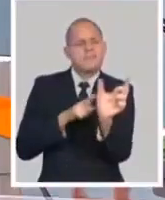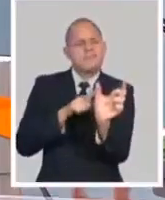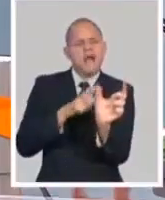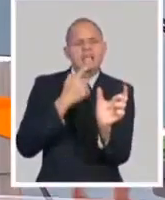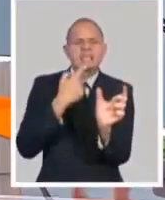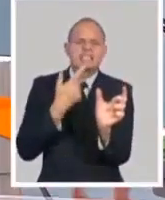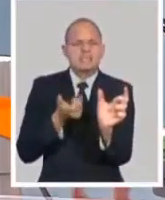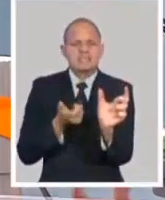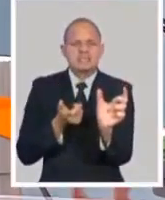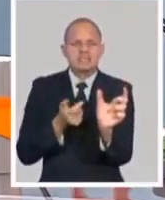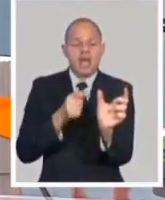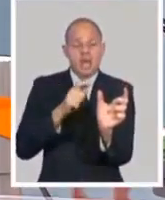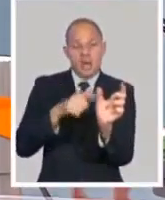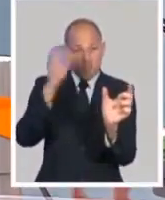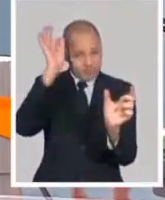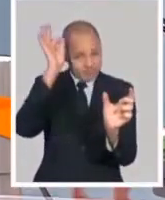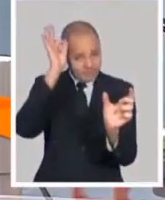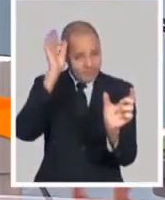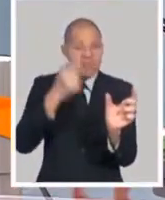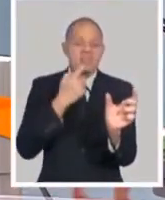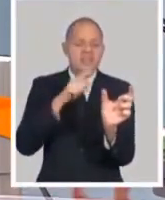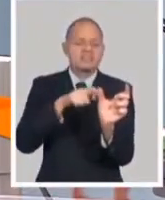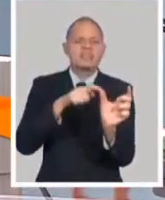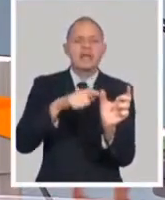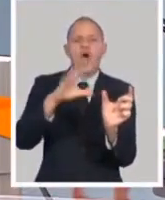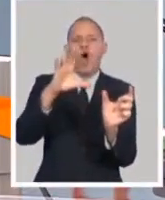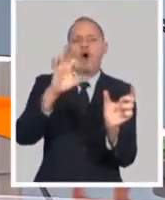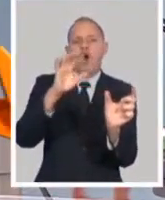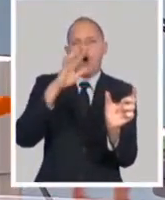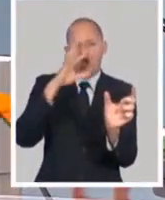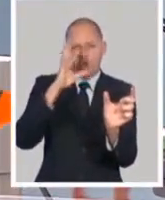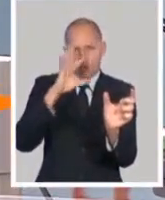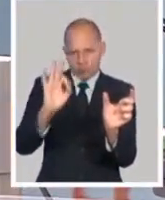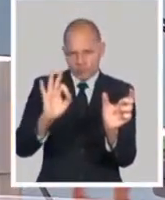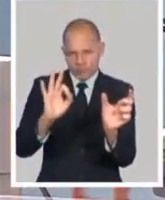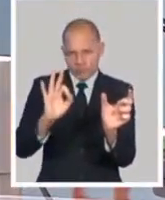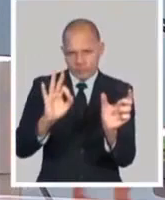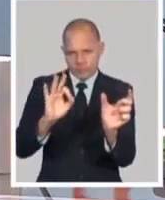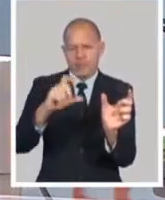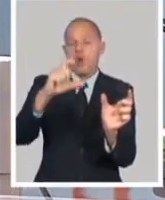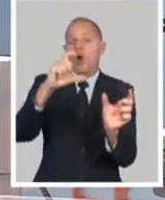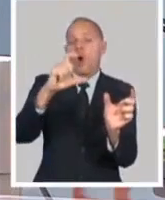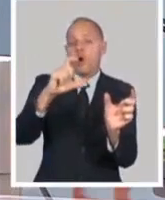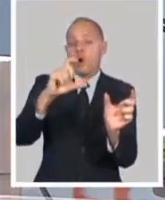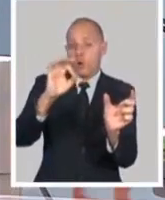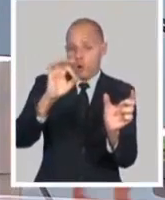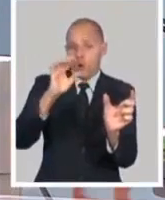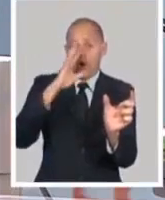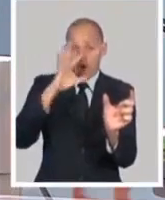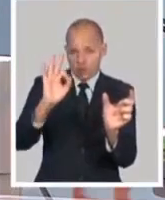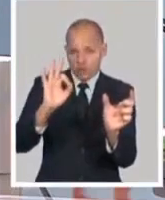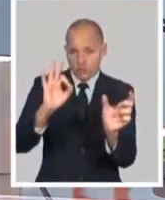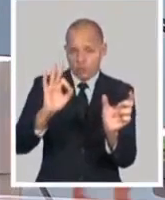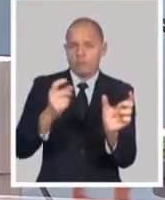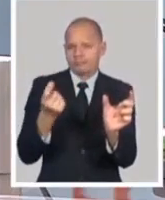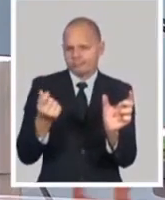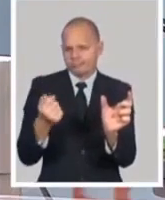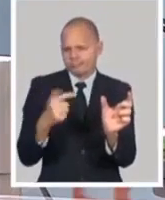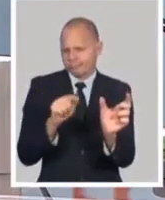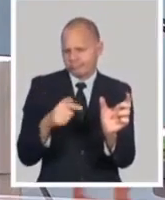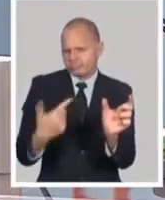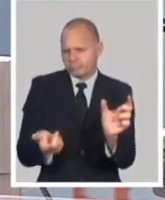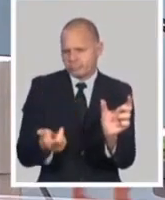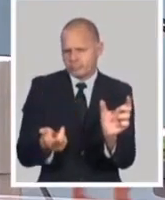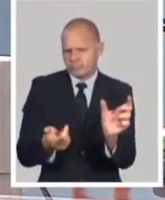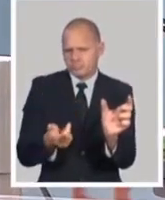fíjate tú tiene hoy una circulación peso y se use y lo único que se use equivalente a 24 pesos